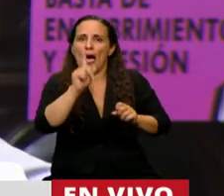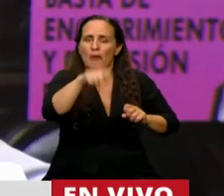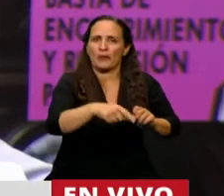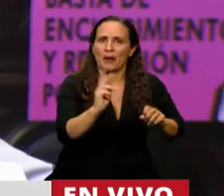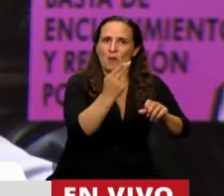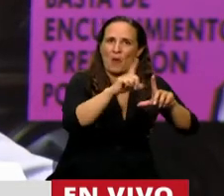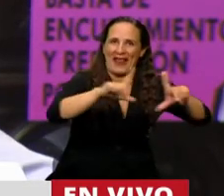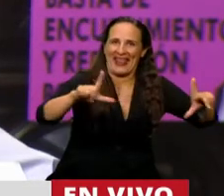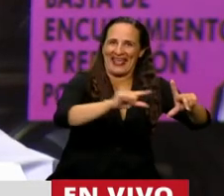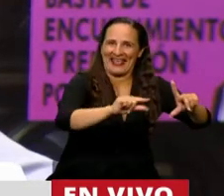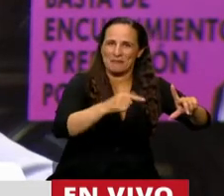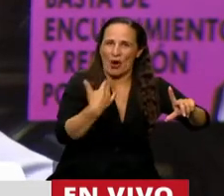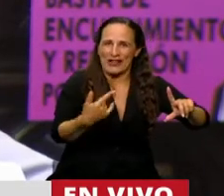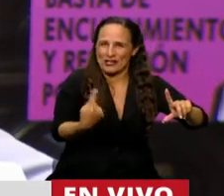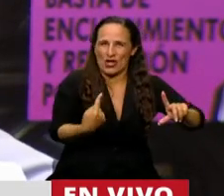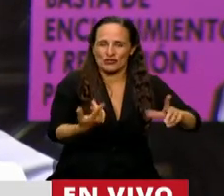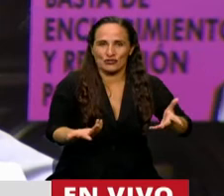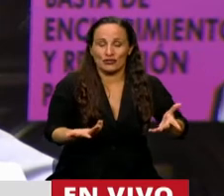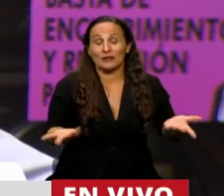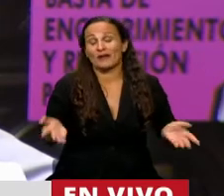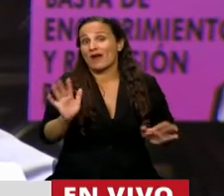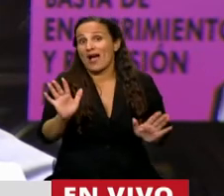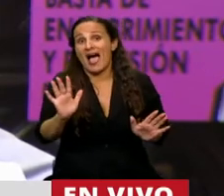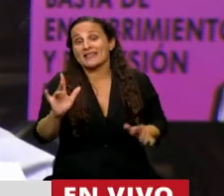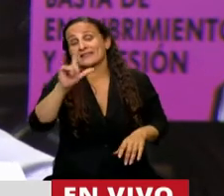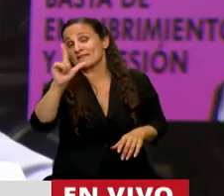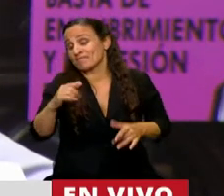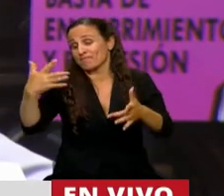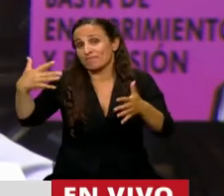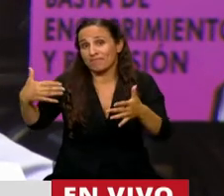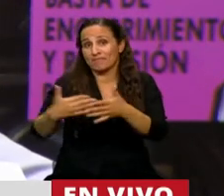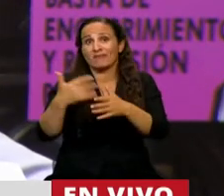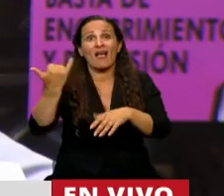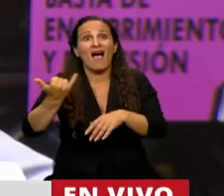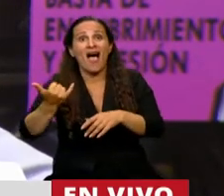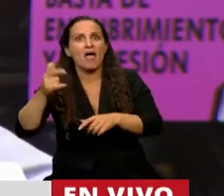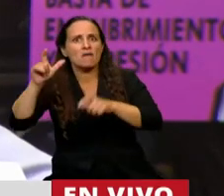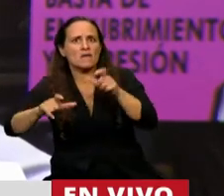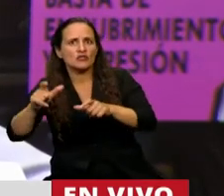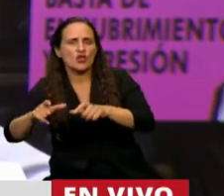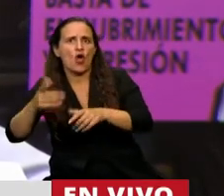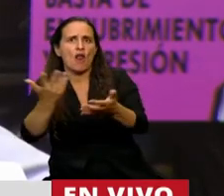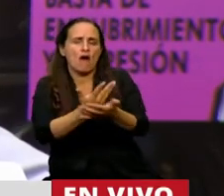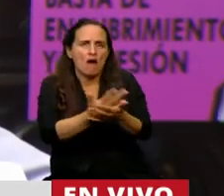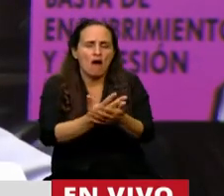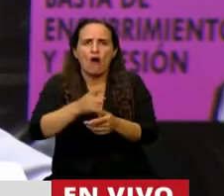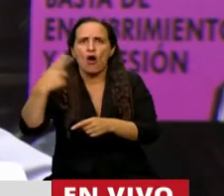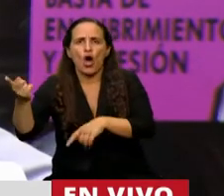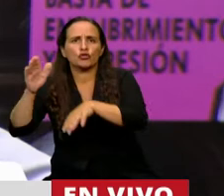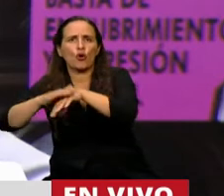Y la Argentina es un país de víctimas y victimarios a lo largo de su historia. Lo que acá estamos